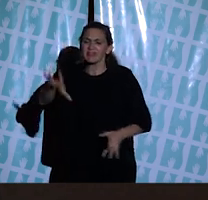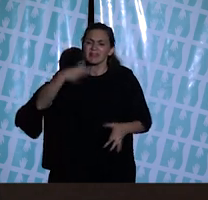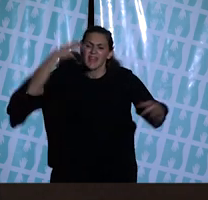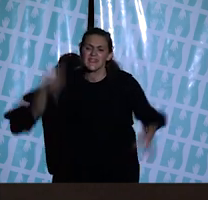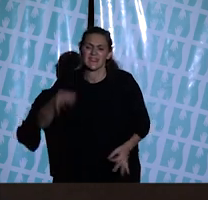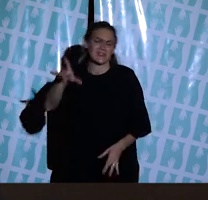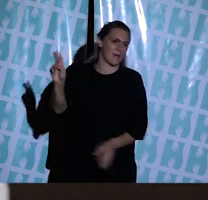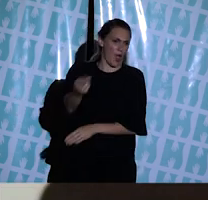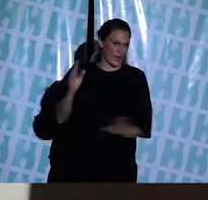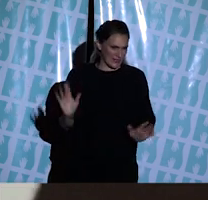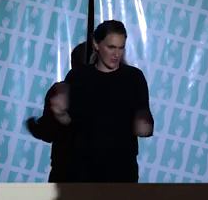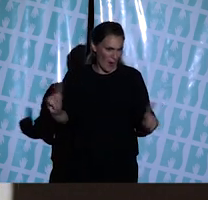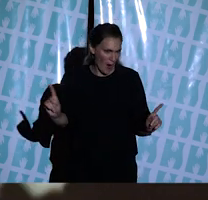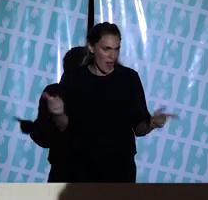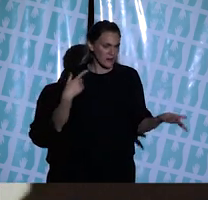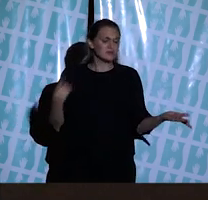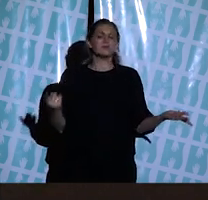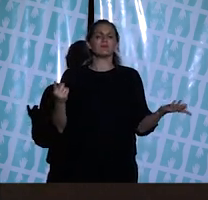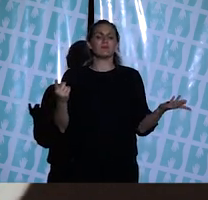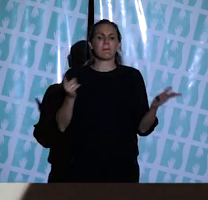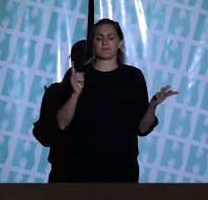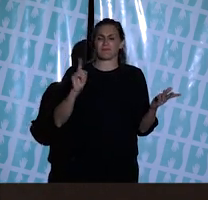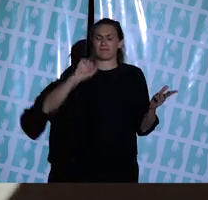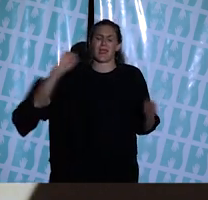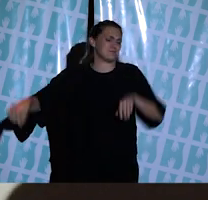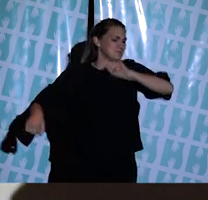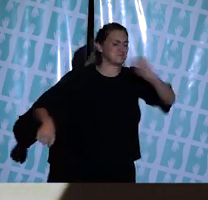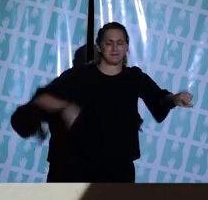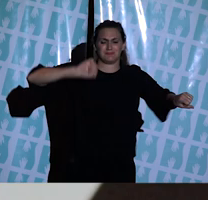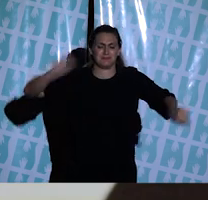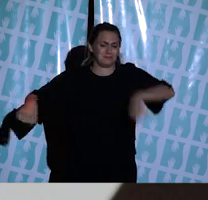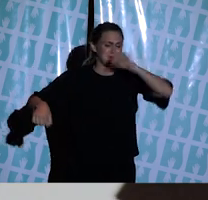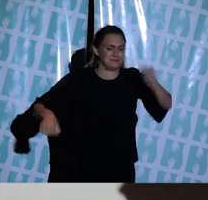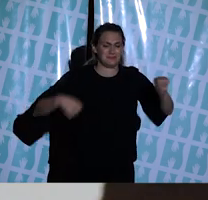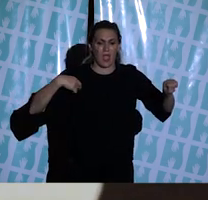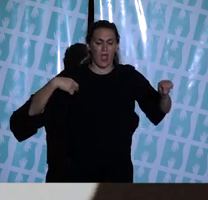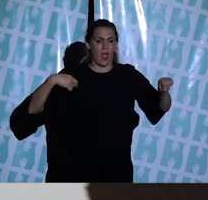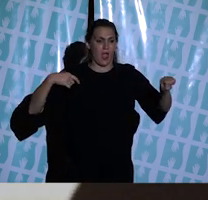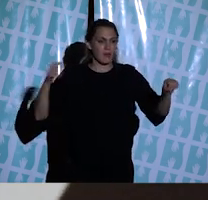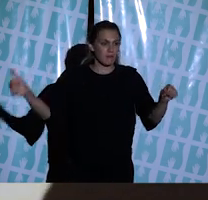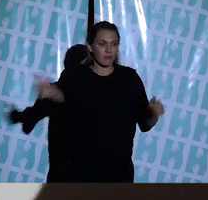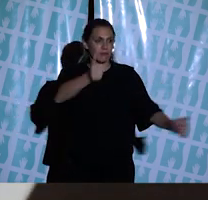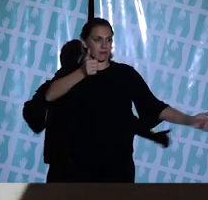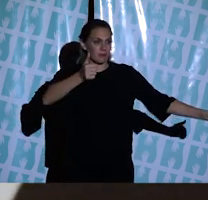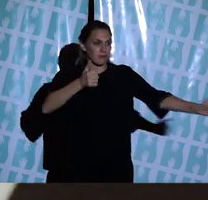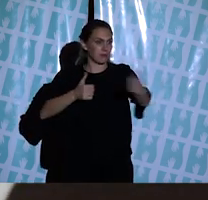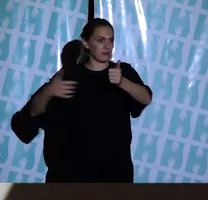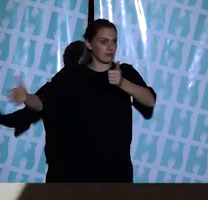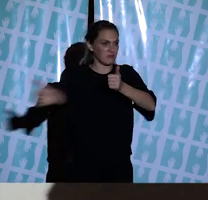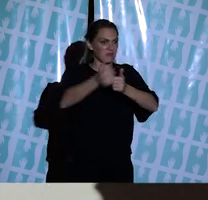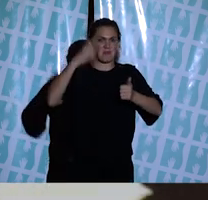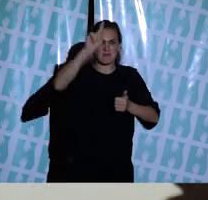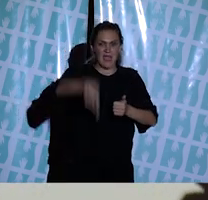tenga problemas. Mientras más no queremos esas cosas, más presente se nos hace. Yo tengo que